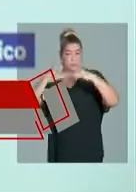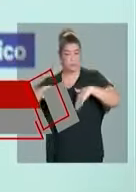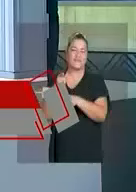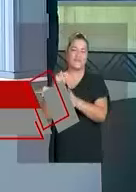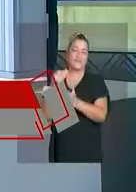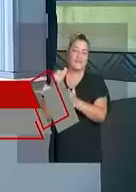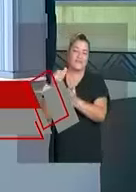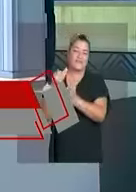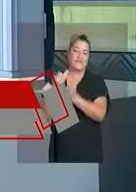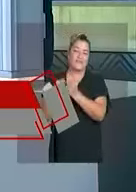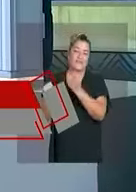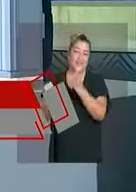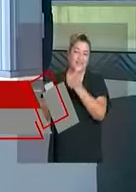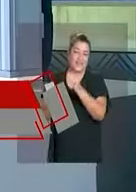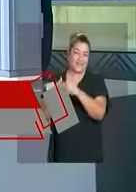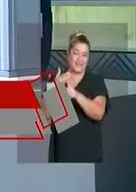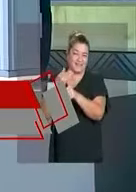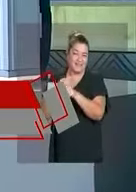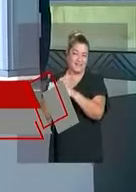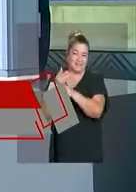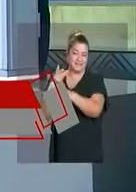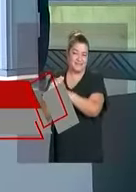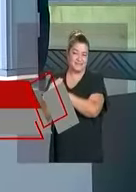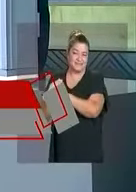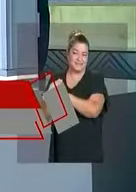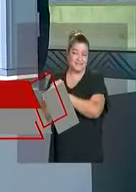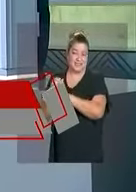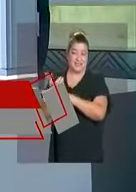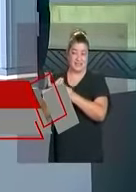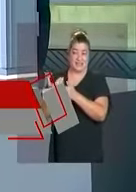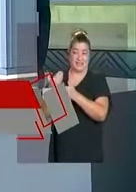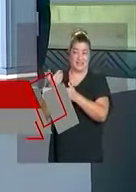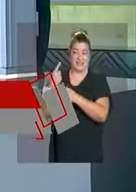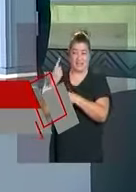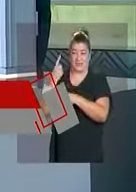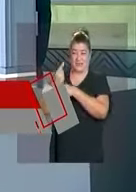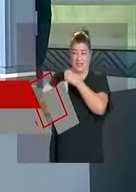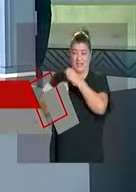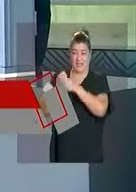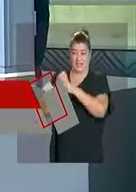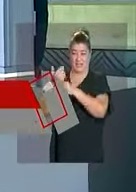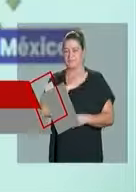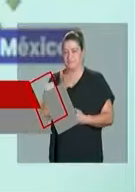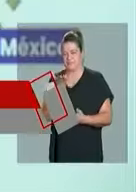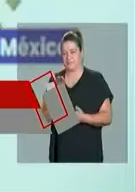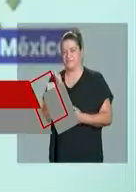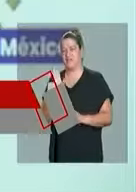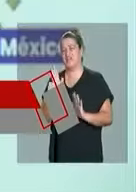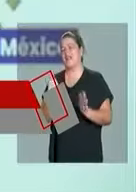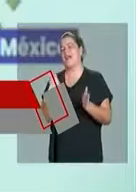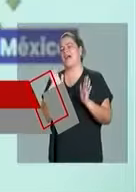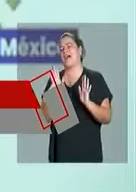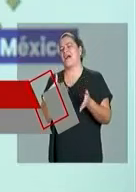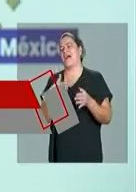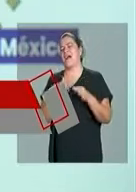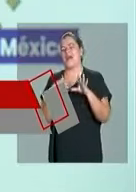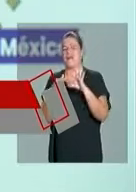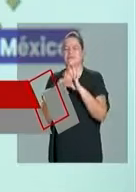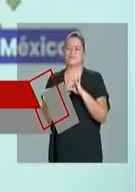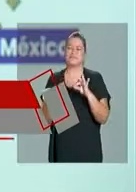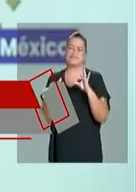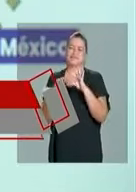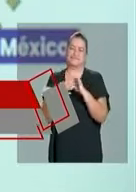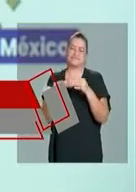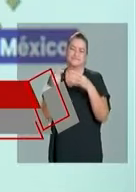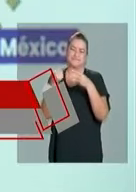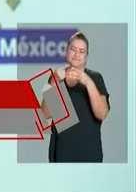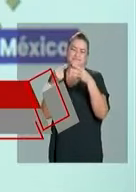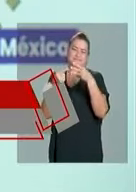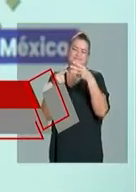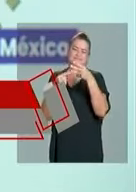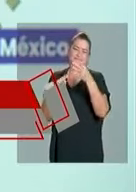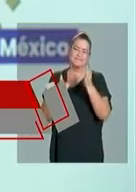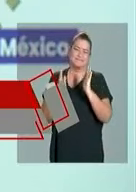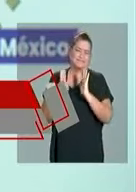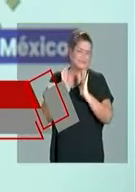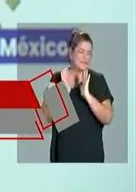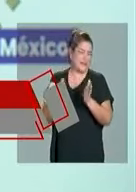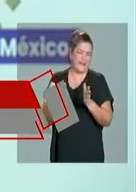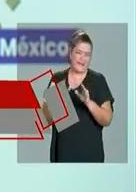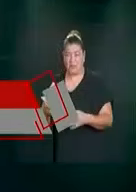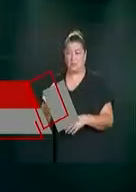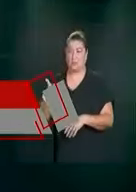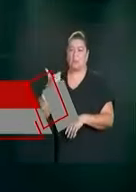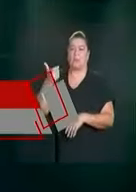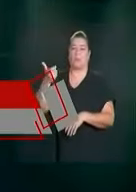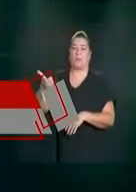sus propios posicionamientos. Creo que el tema del espacio fue muy bueno. La agilidad del